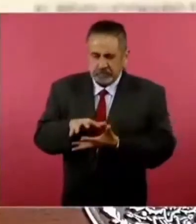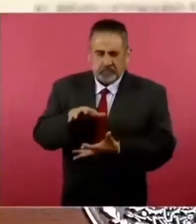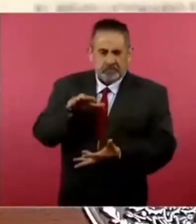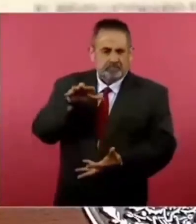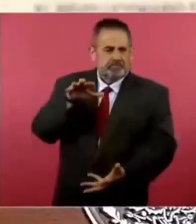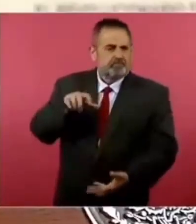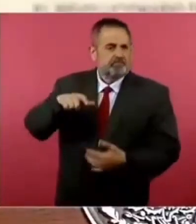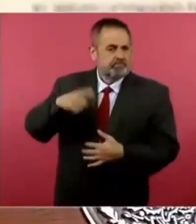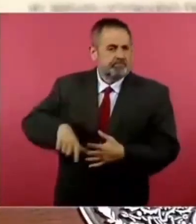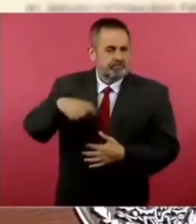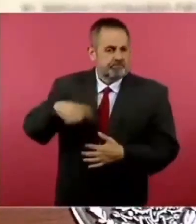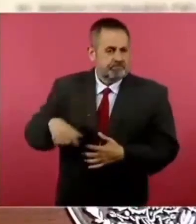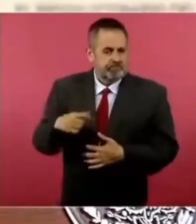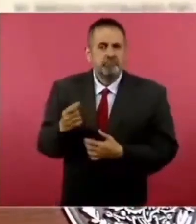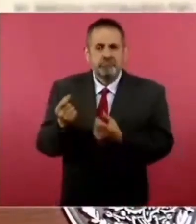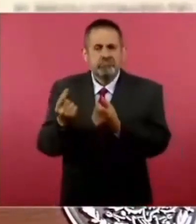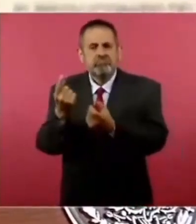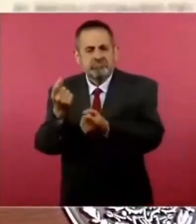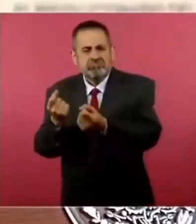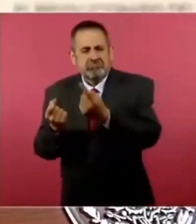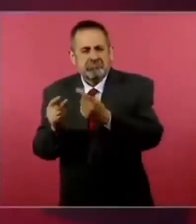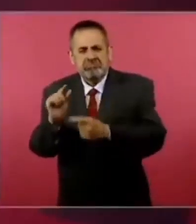del gobierno, sin el tráfico de influencia.